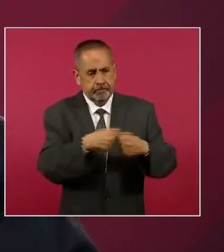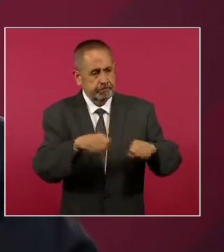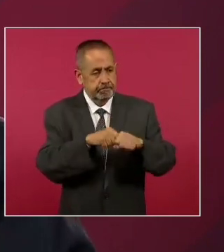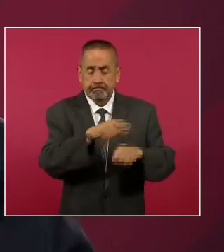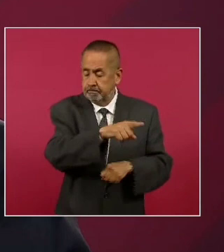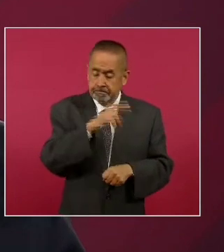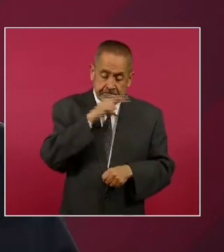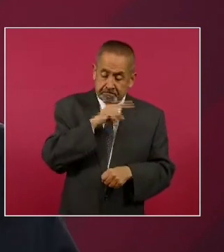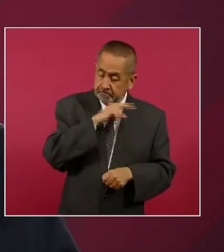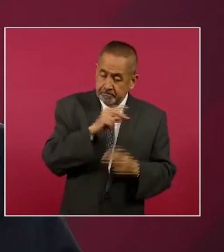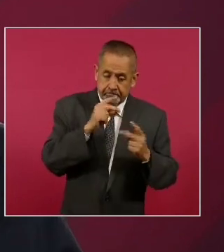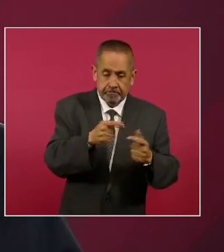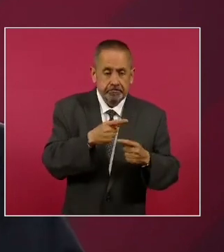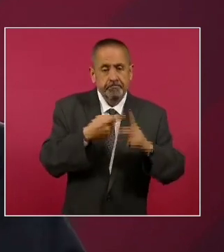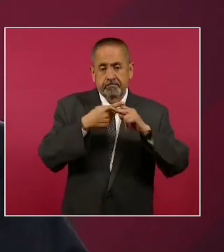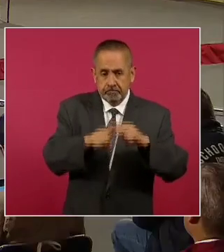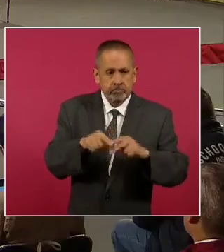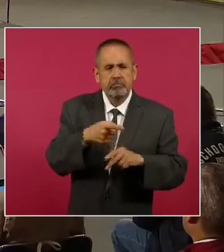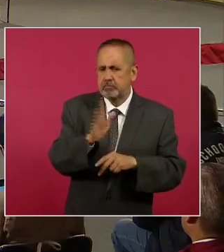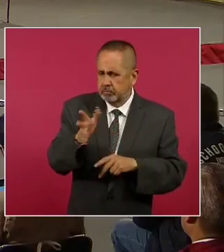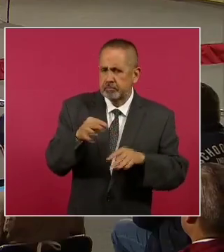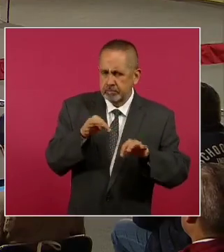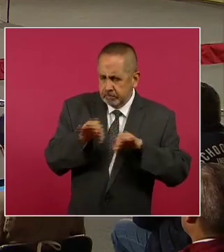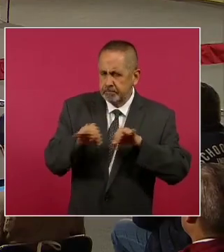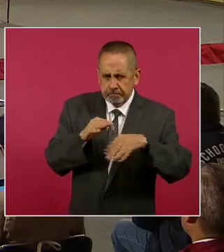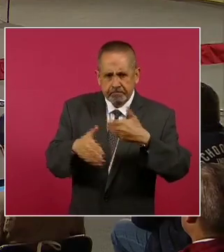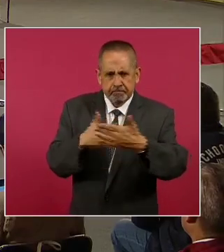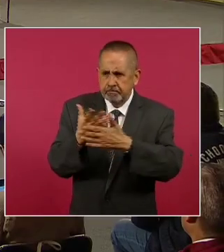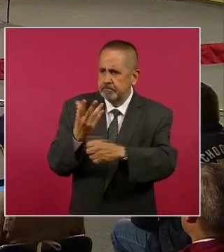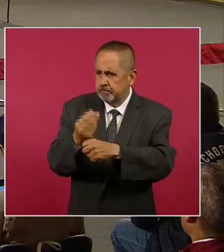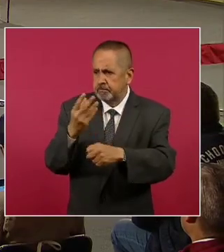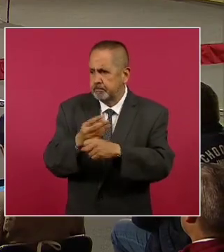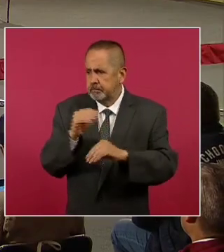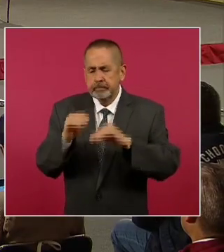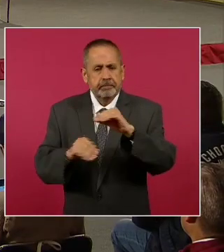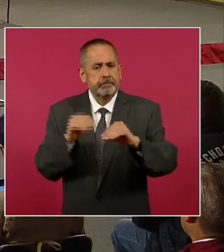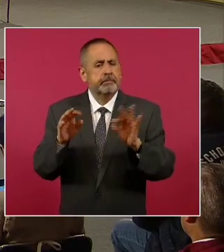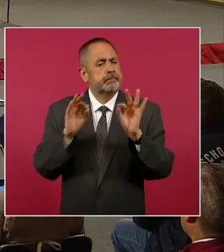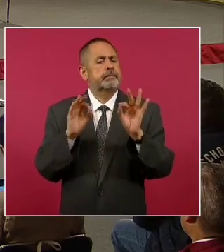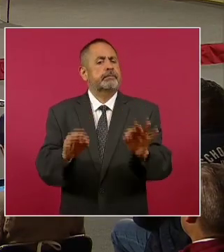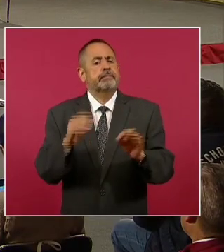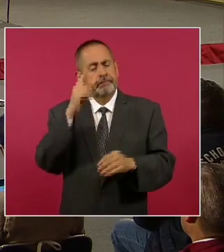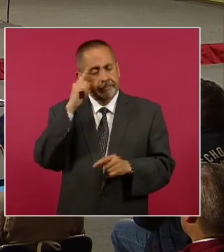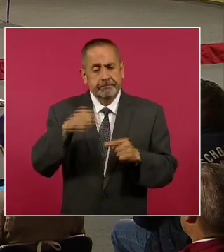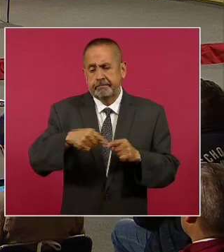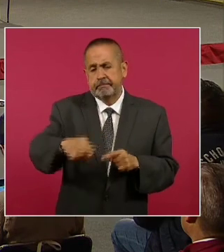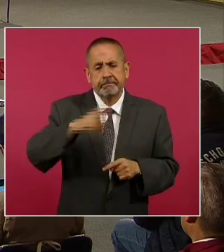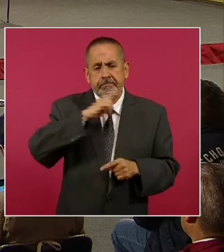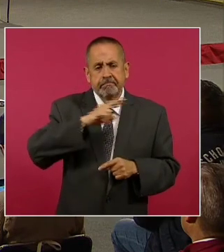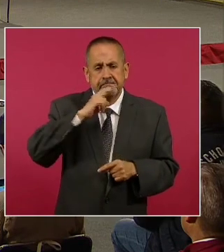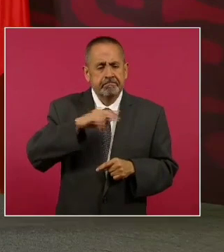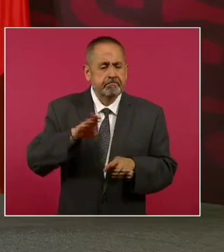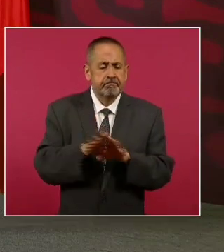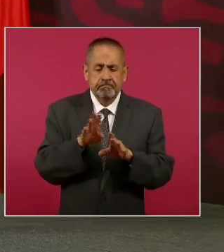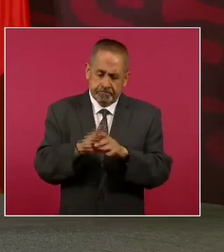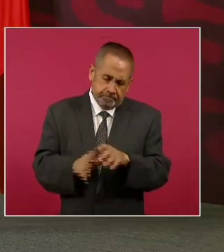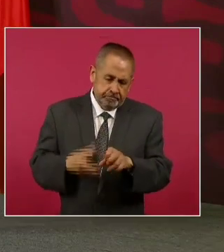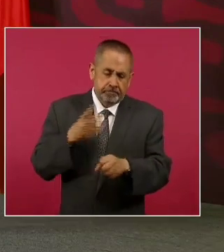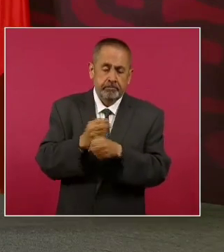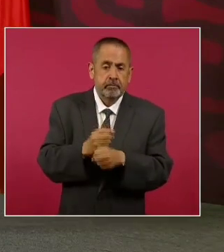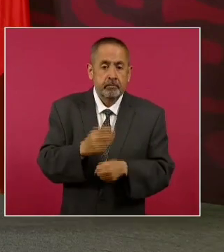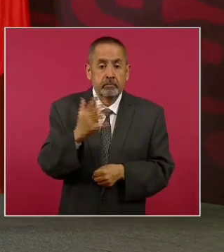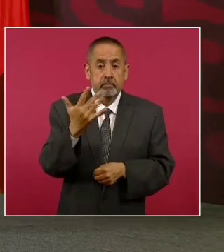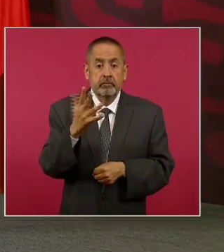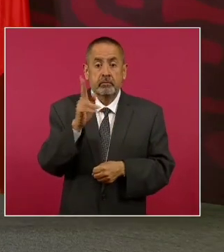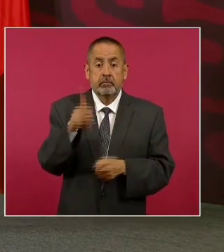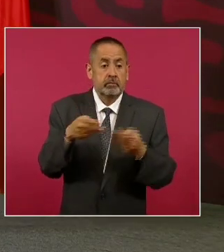brevedad, ya están iniciando algunos trabajos, para proponer y que se realice a la brevedad la reparación de los 50